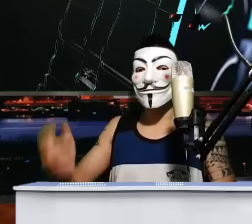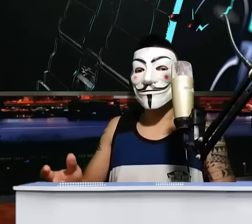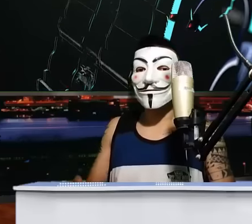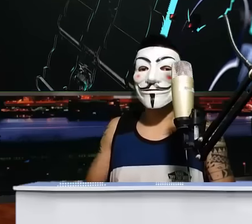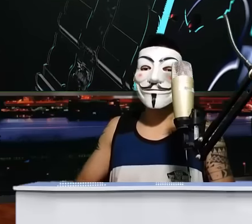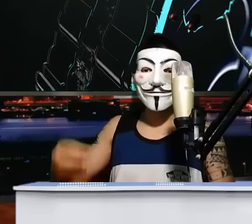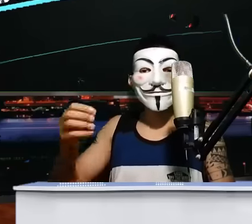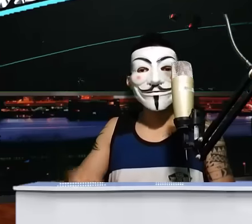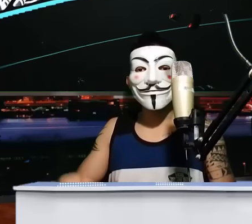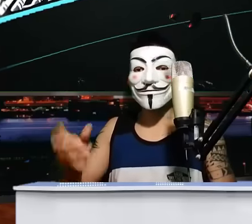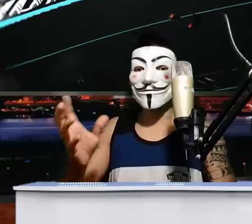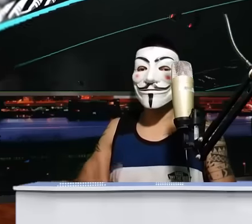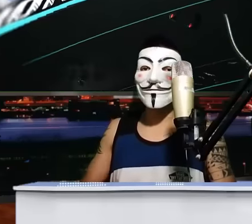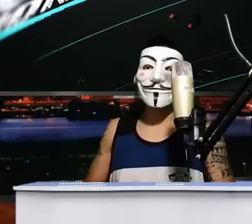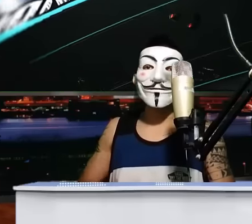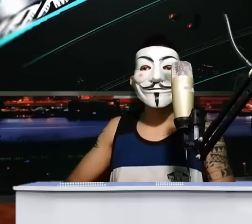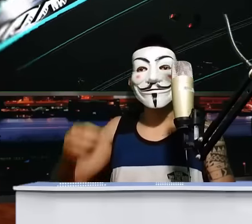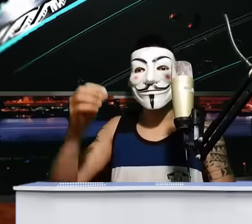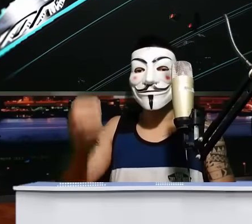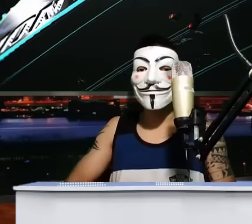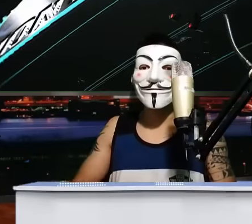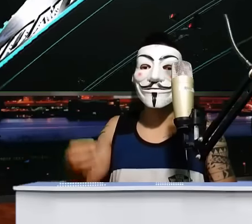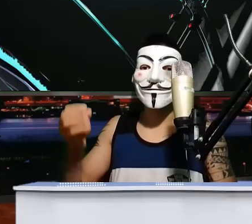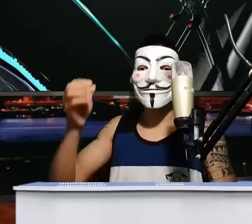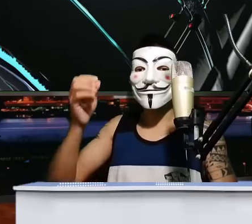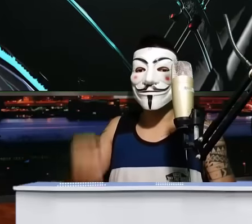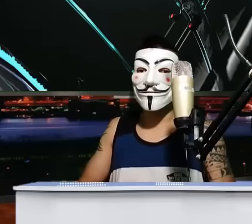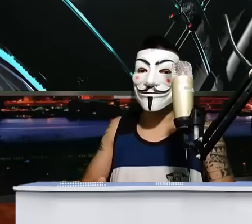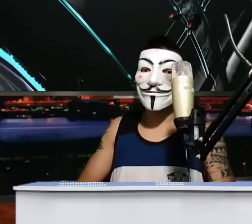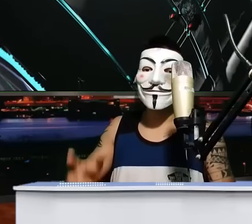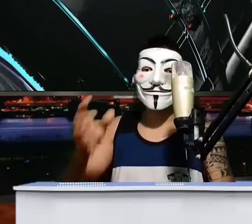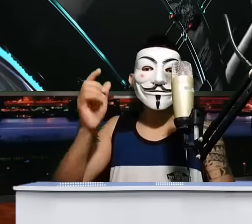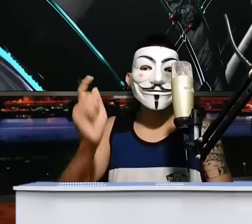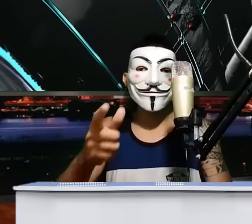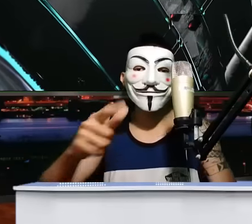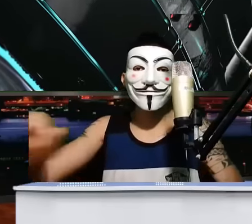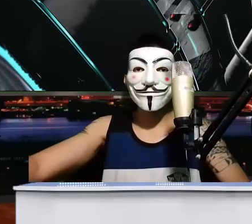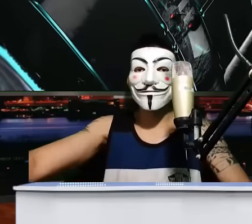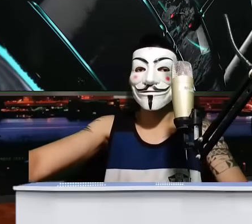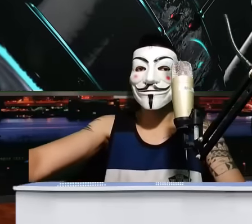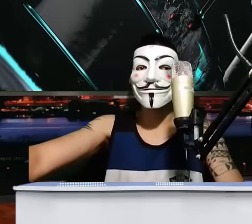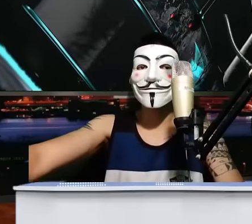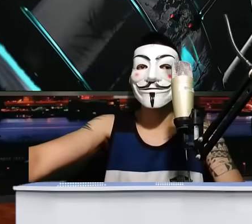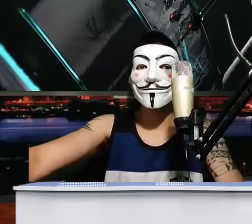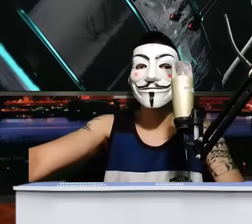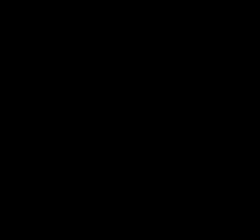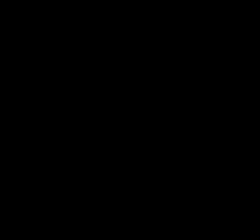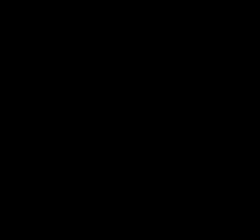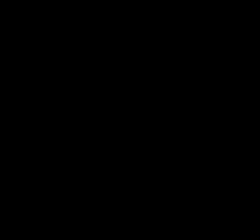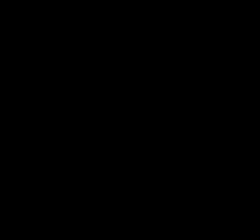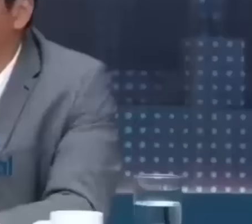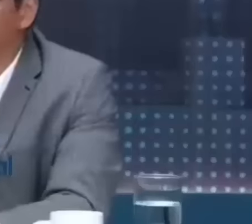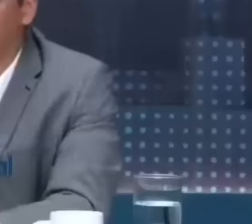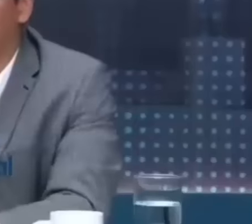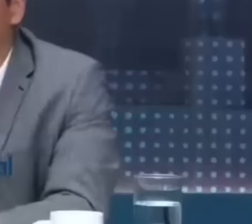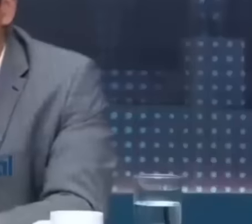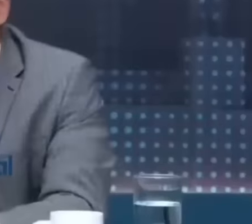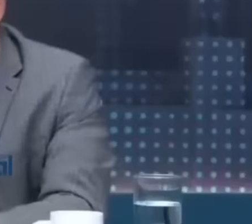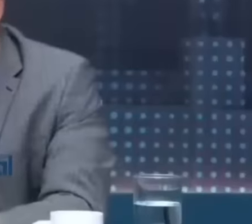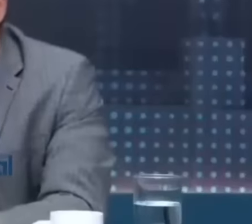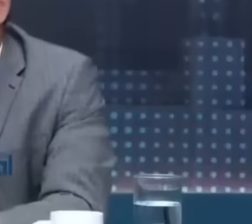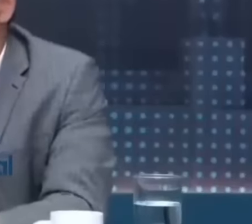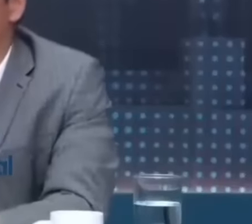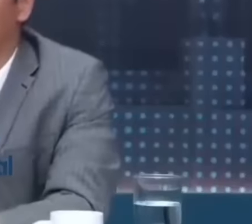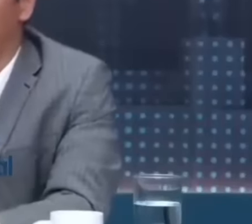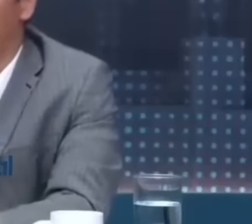diputados deberían estar solo en la asamblea y que el presidente solamente debería estar en casa presidencial? Desde mi punto de